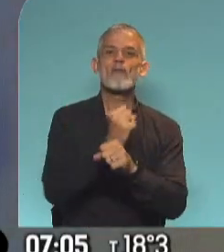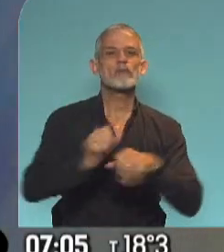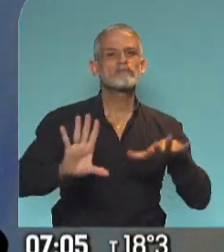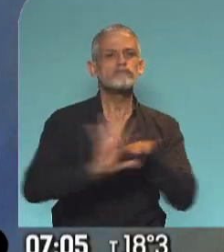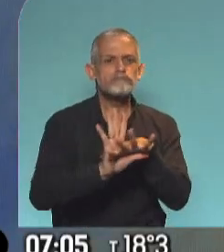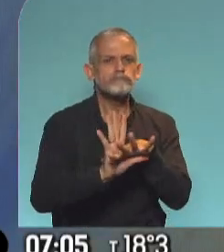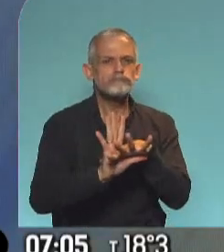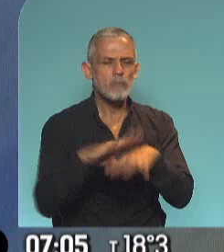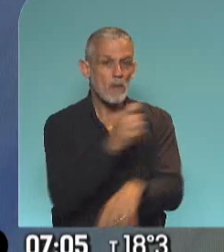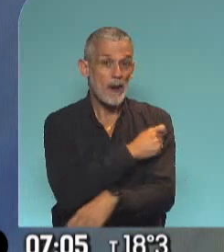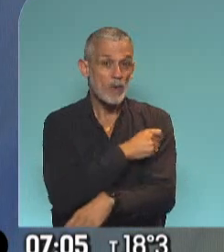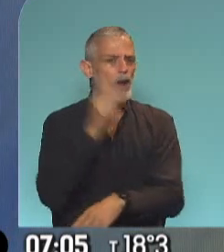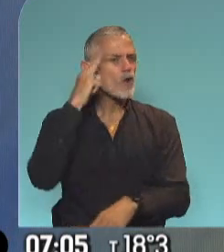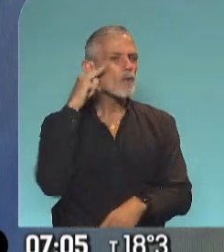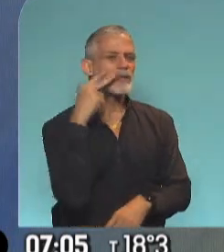efectividad de su vacuna del